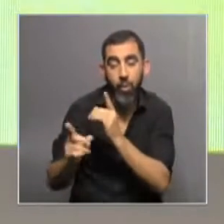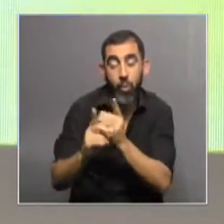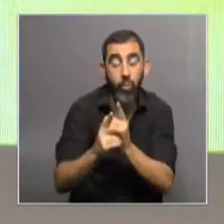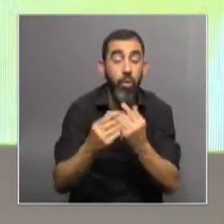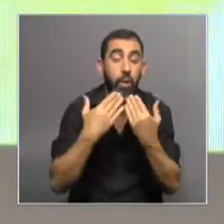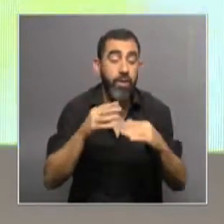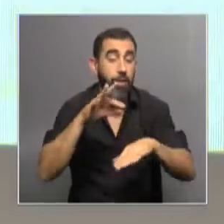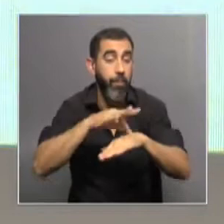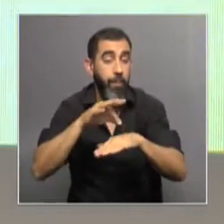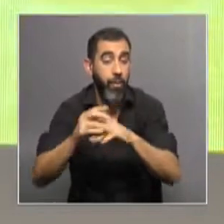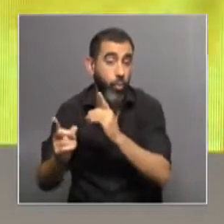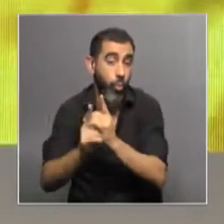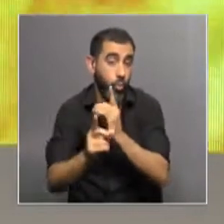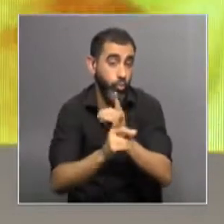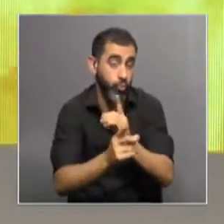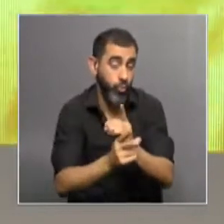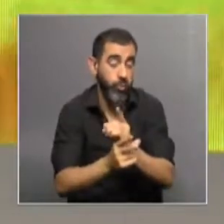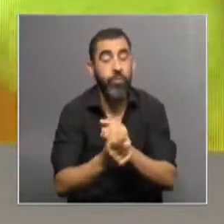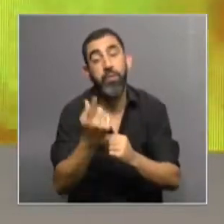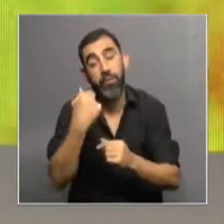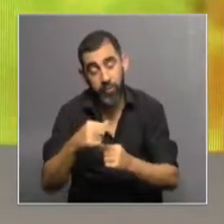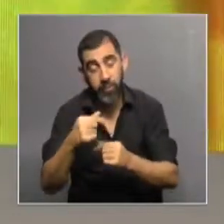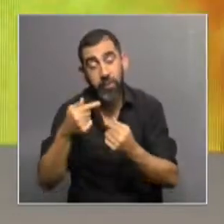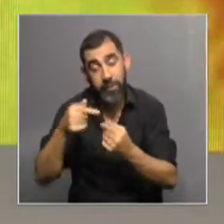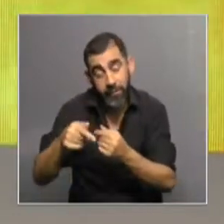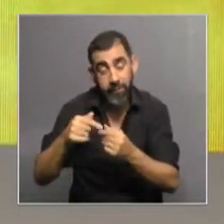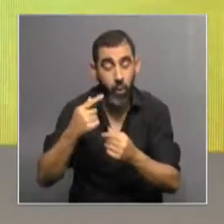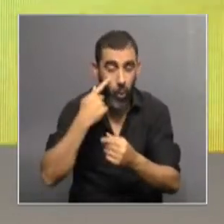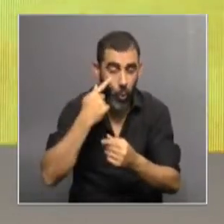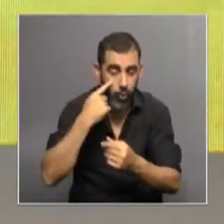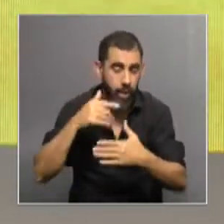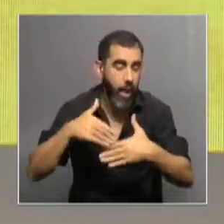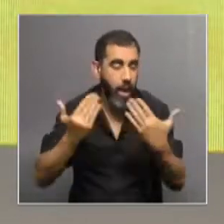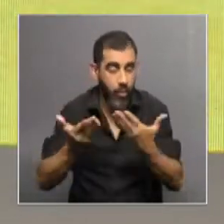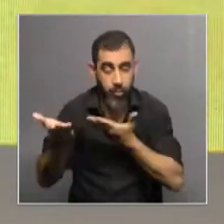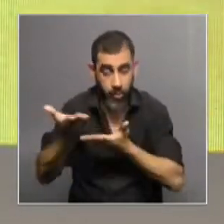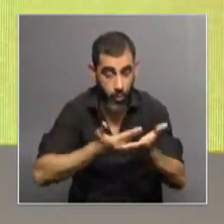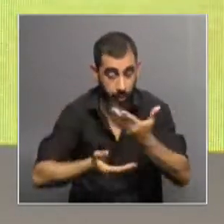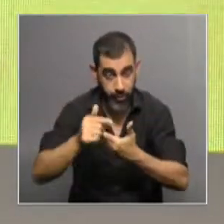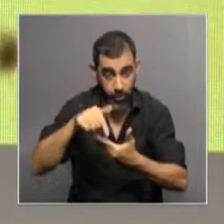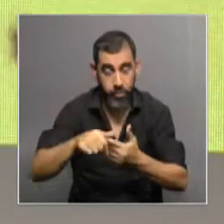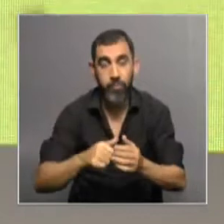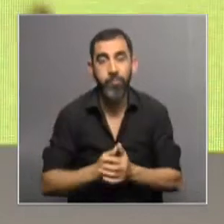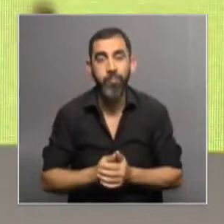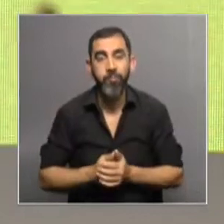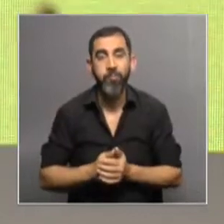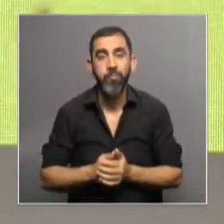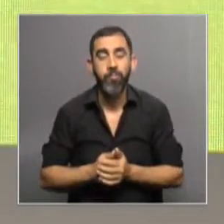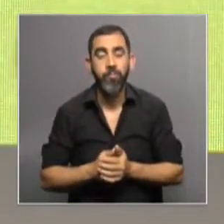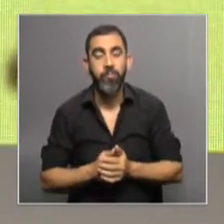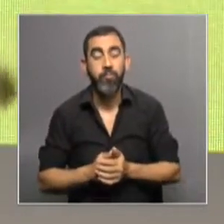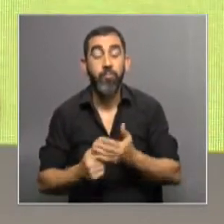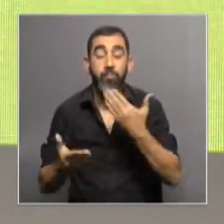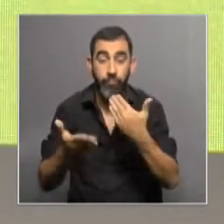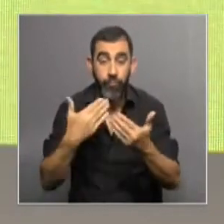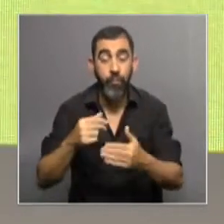médica, sobre todo. Entonces, bueno, para empezar a transitar ese camino que queremos compartir hoy, la información que hoy queremos compartir, hablamos